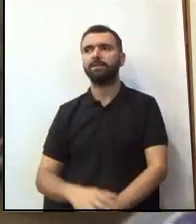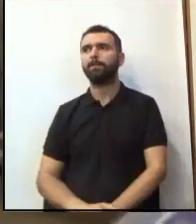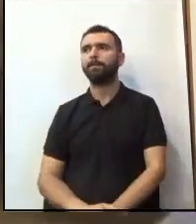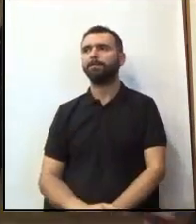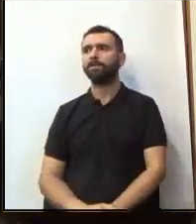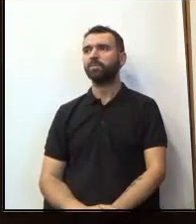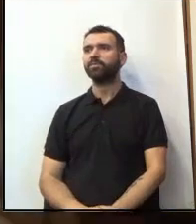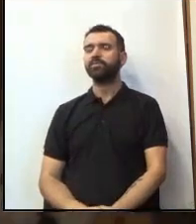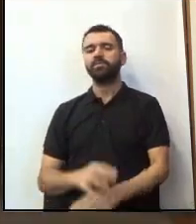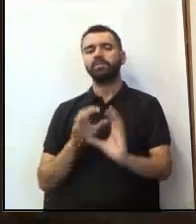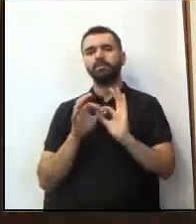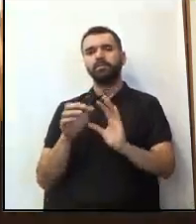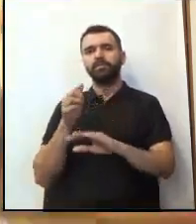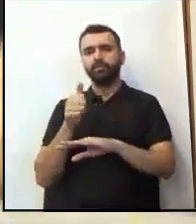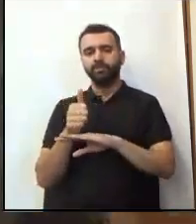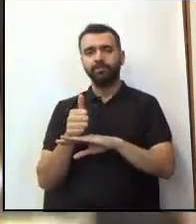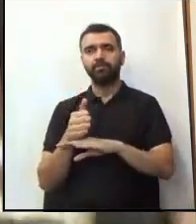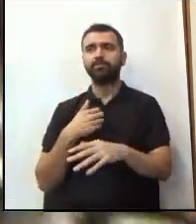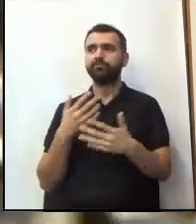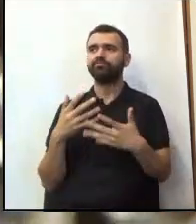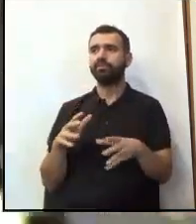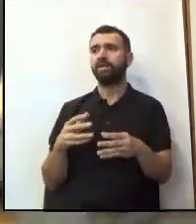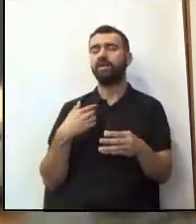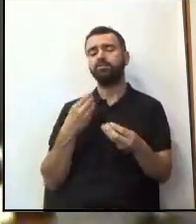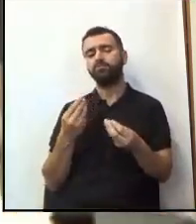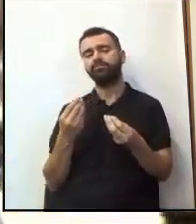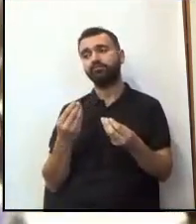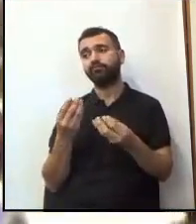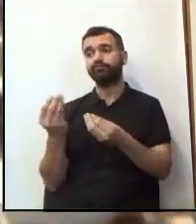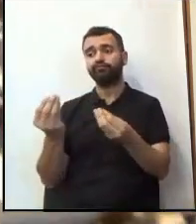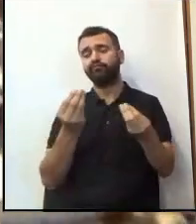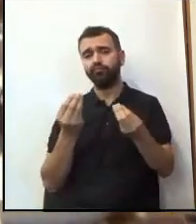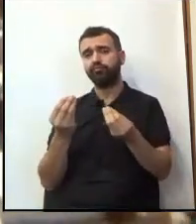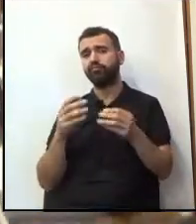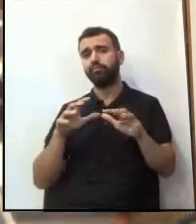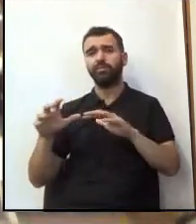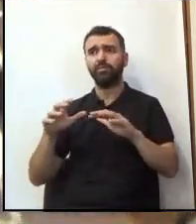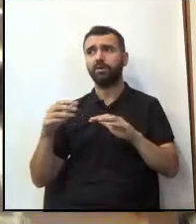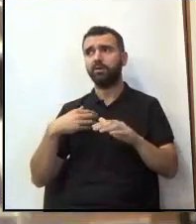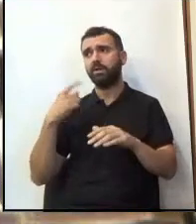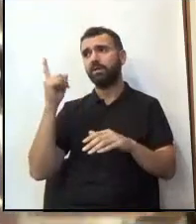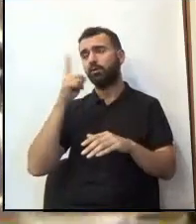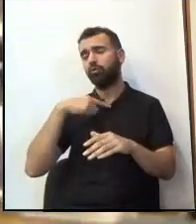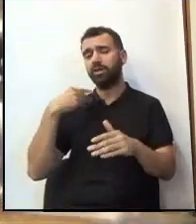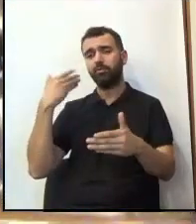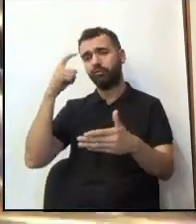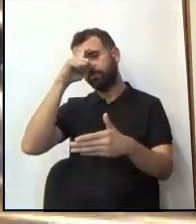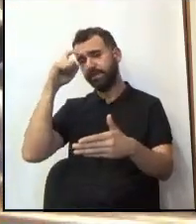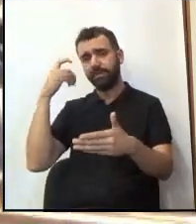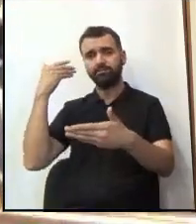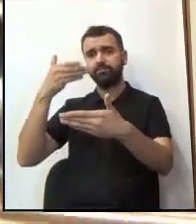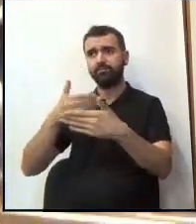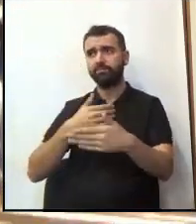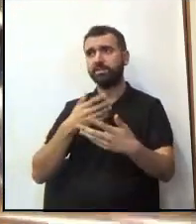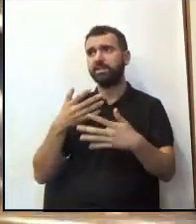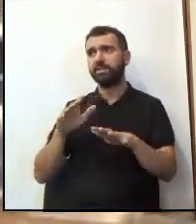Ay. Ya, bueno, han pasado cosas en este último verano. Ya está